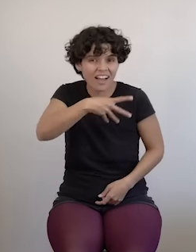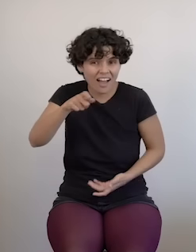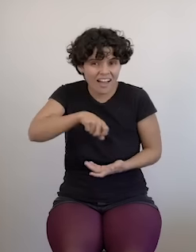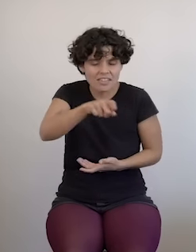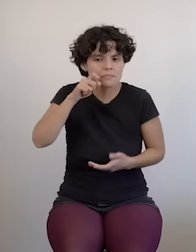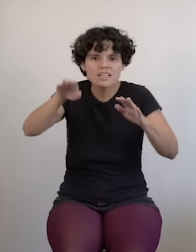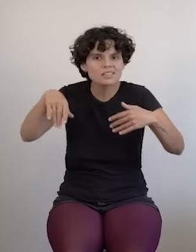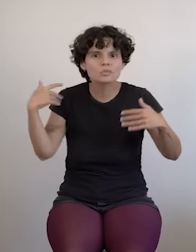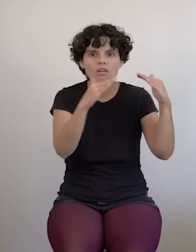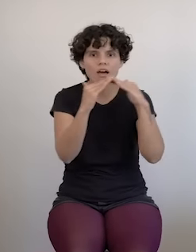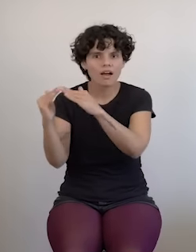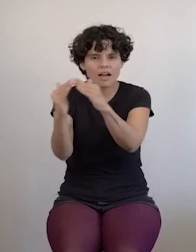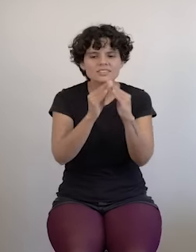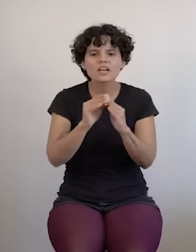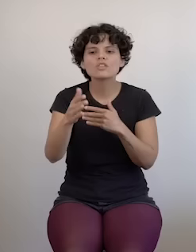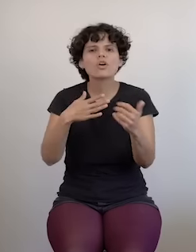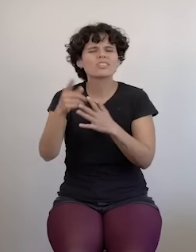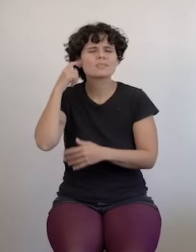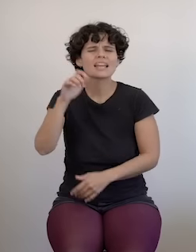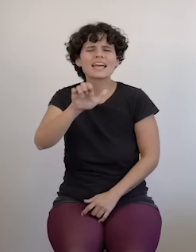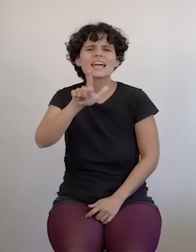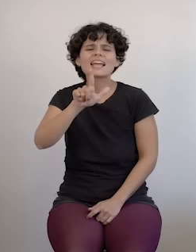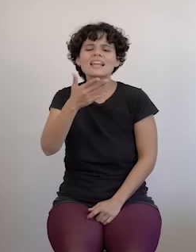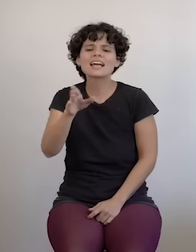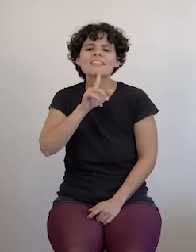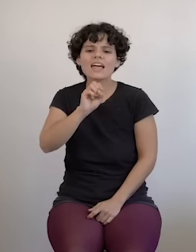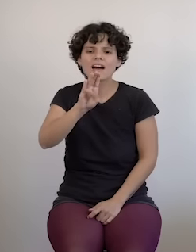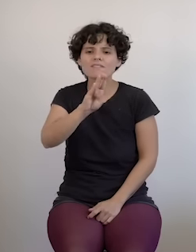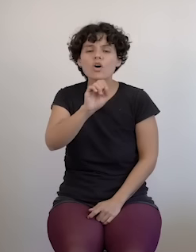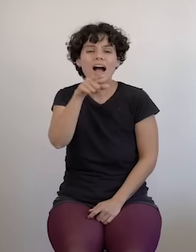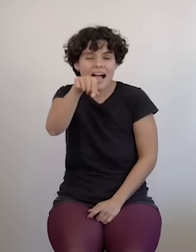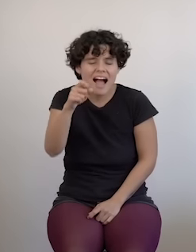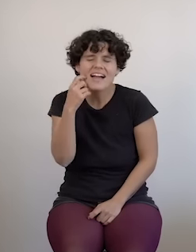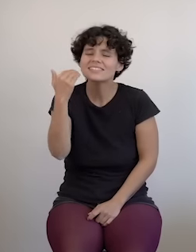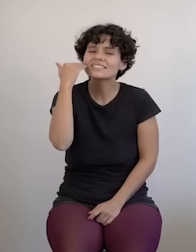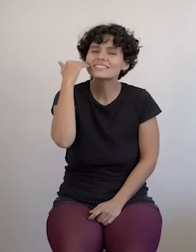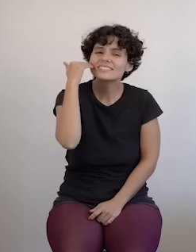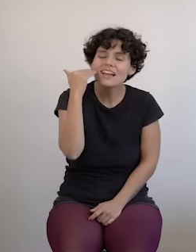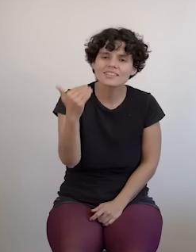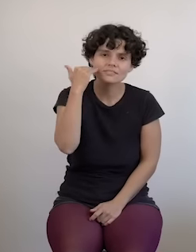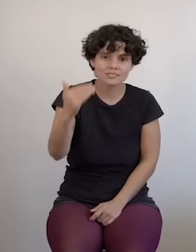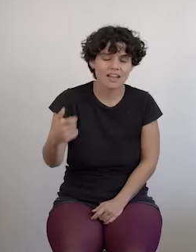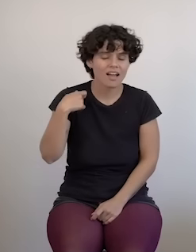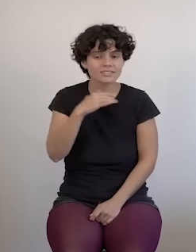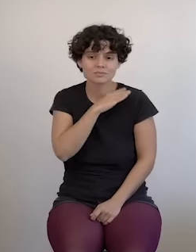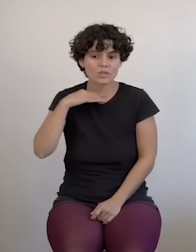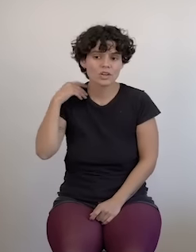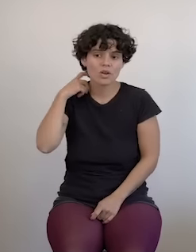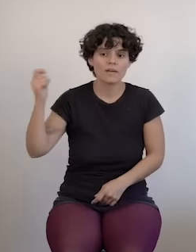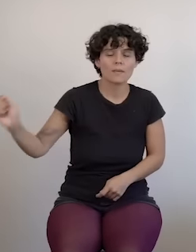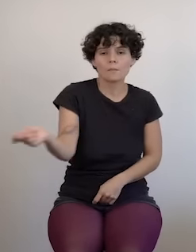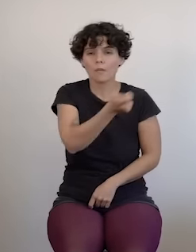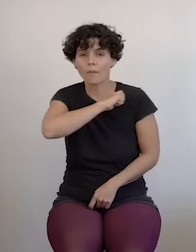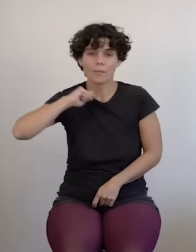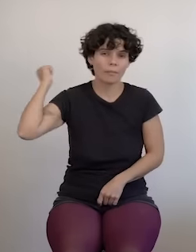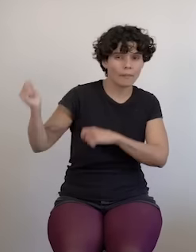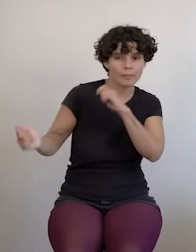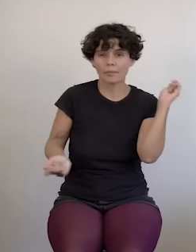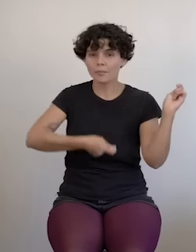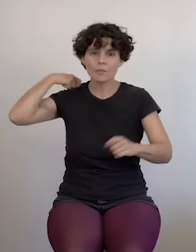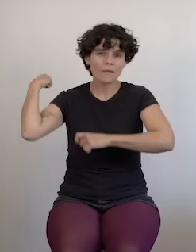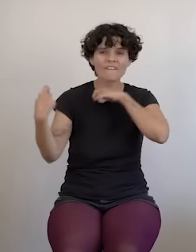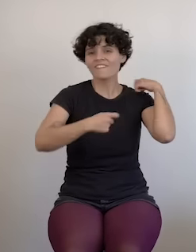organizado. Y ese día que hicimos el atentado casi nos morimos. Ahí dije, me voy a morir, las cuchillas eran gigantes, ¿cachai? Los locos nos tiraban tajo y me bajaba